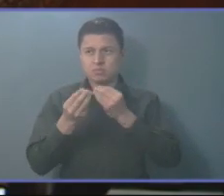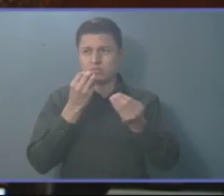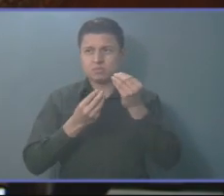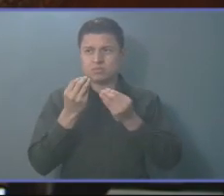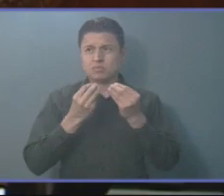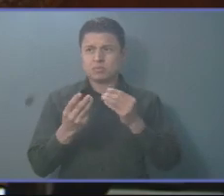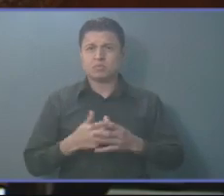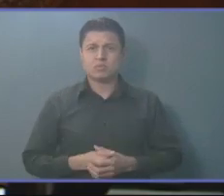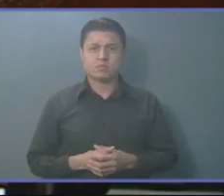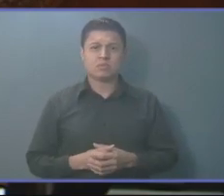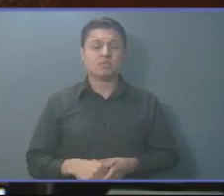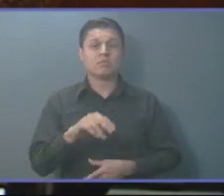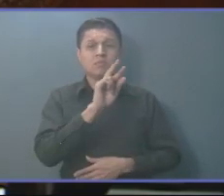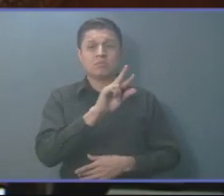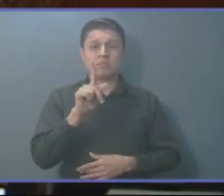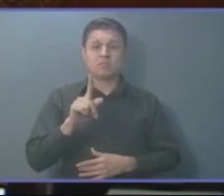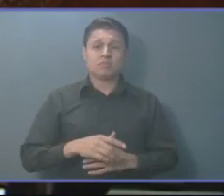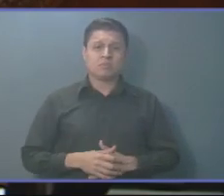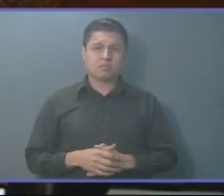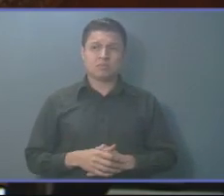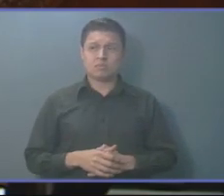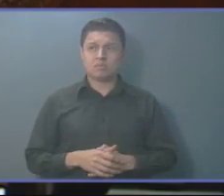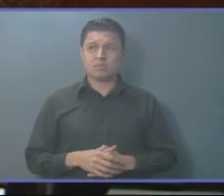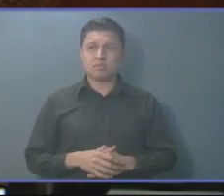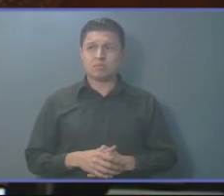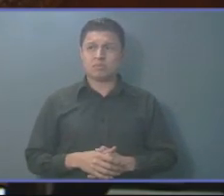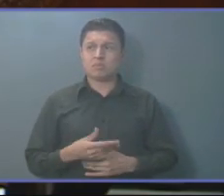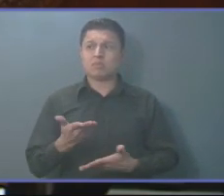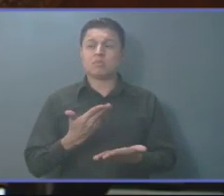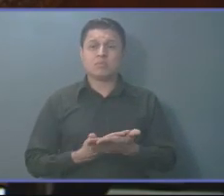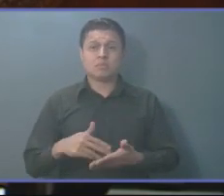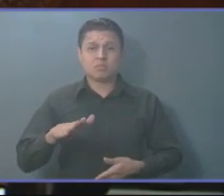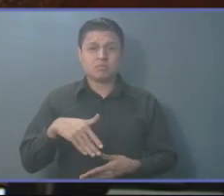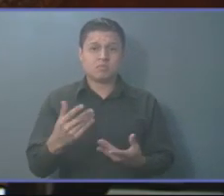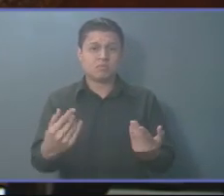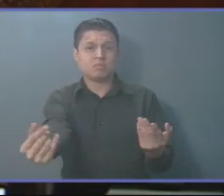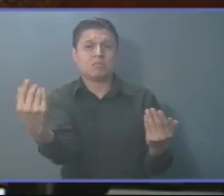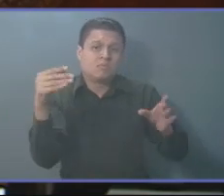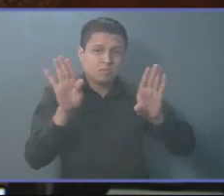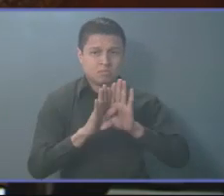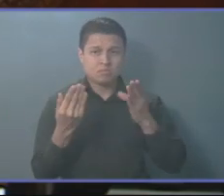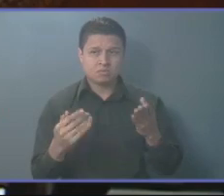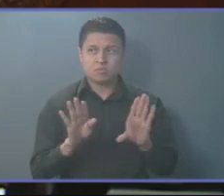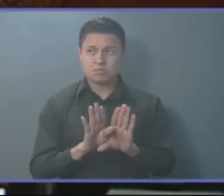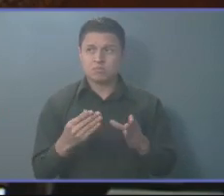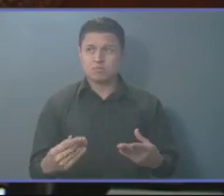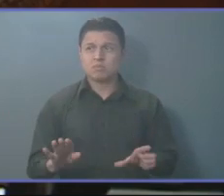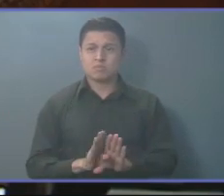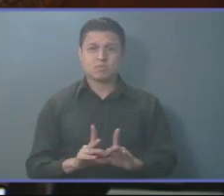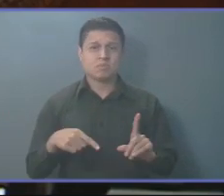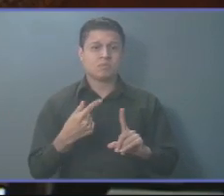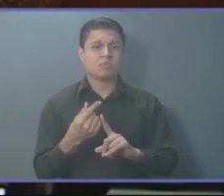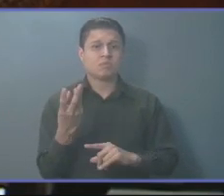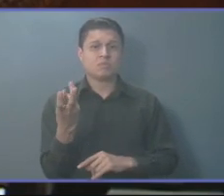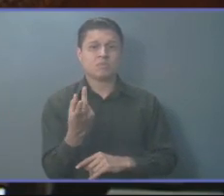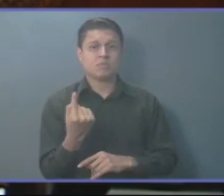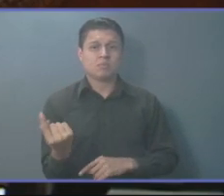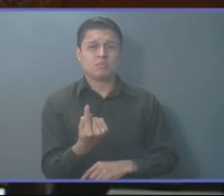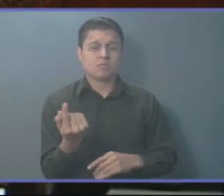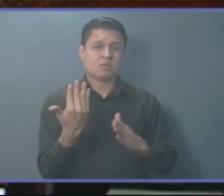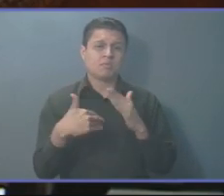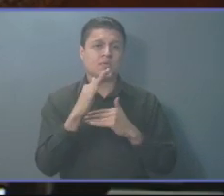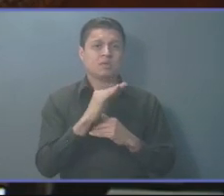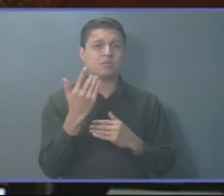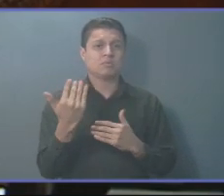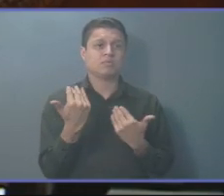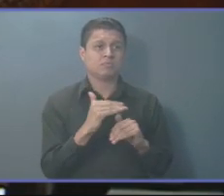al día. 21. Restringir el uso de elevadores permitiendo el ingreso a un máximo de la mitad